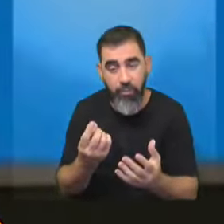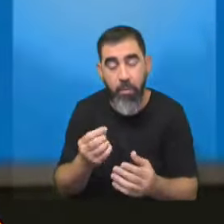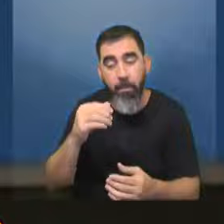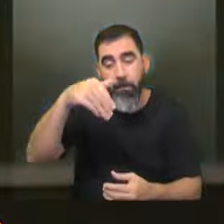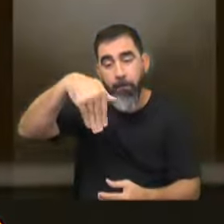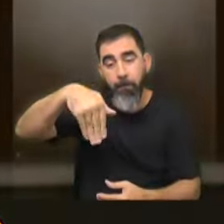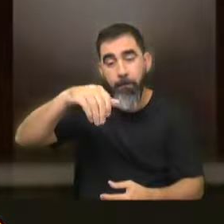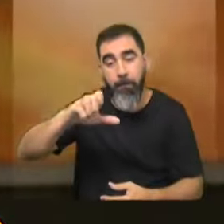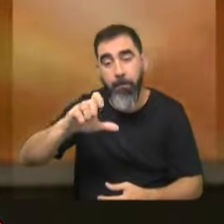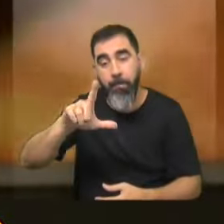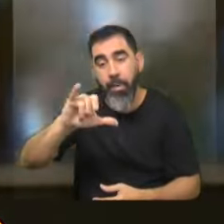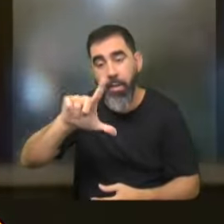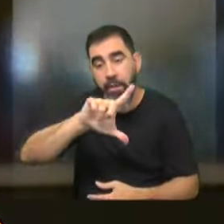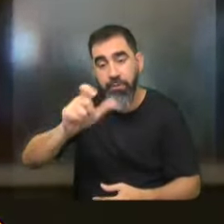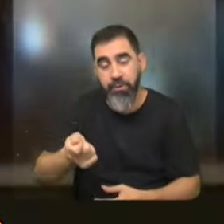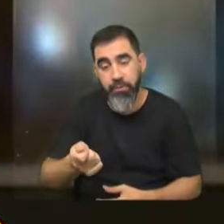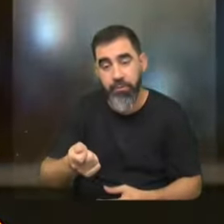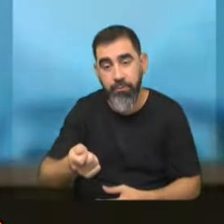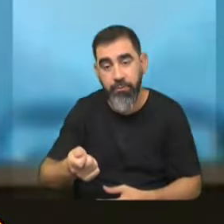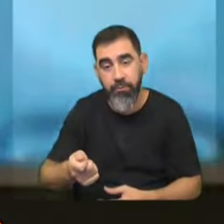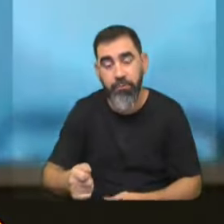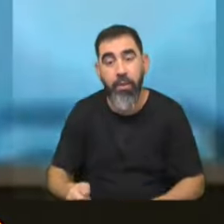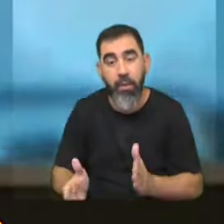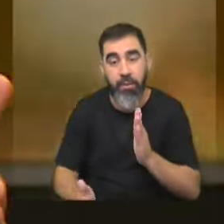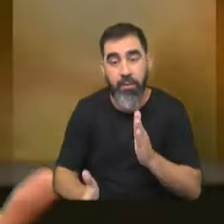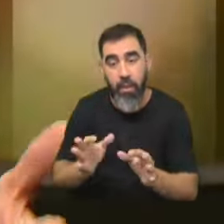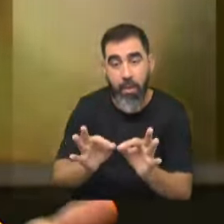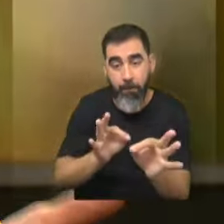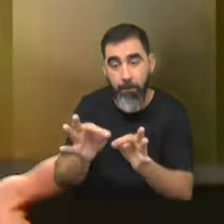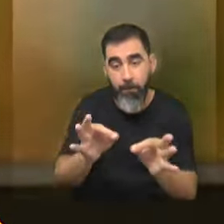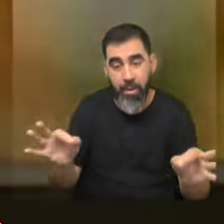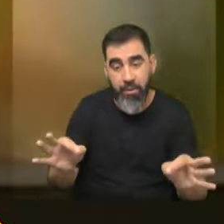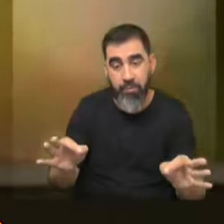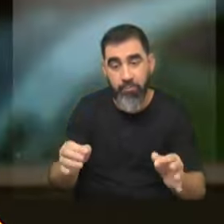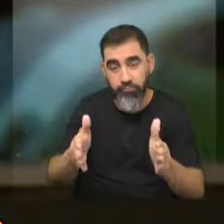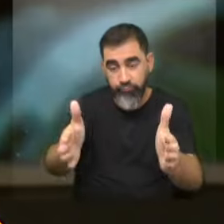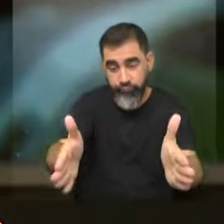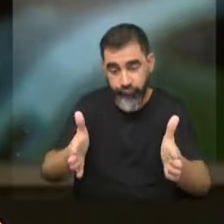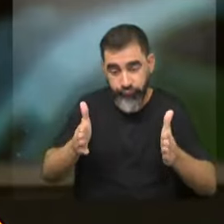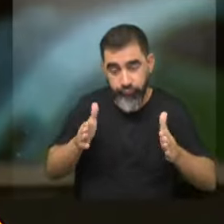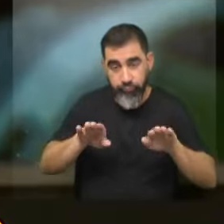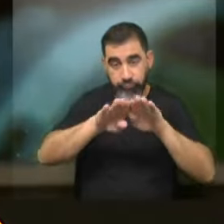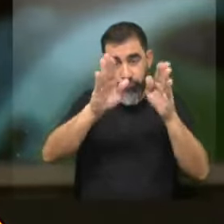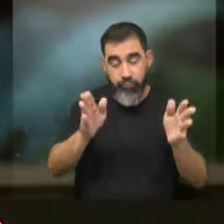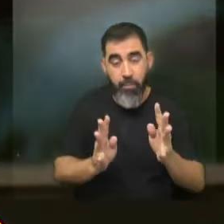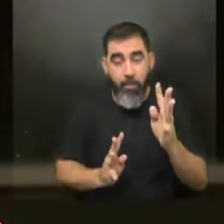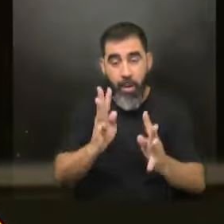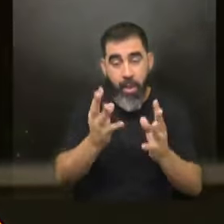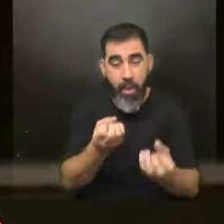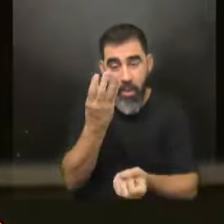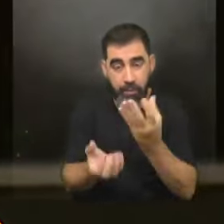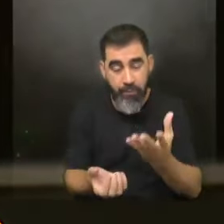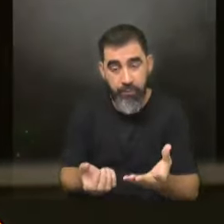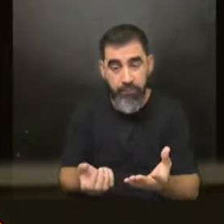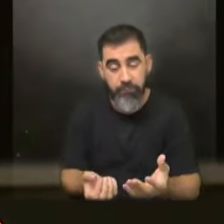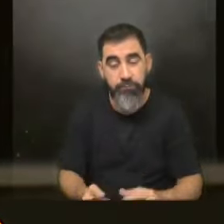gigantesco que hay en Melilla. Que en realidad el tamaño del robot viene de los del tamaño de los corredores del vivero. Claro. Para... ¿Qué pasa? Esto se